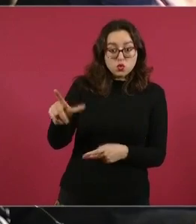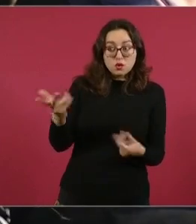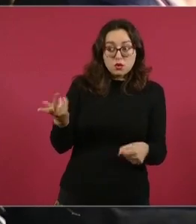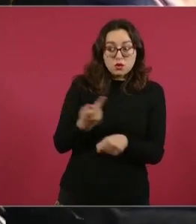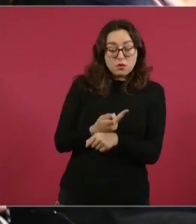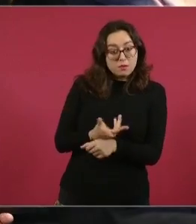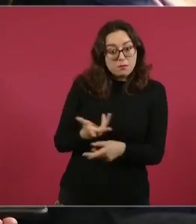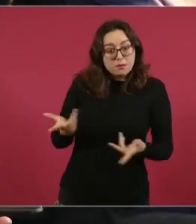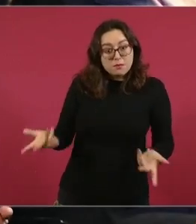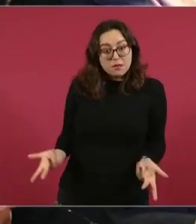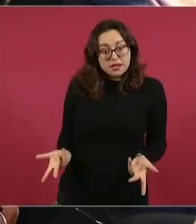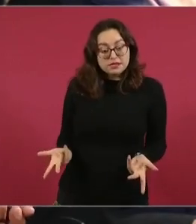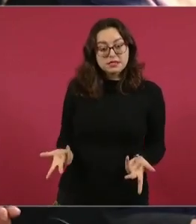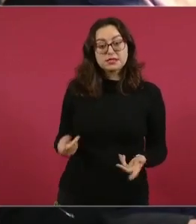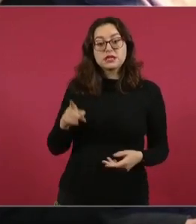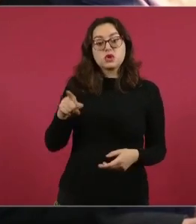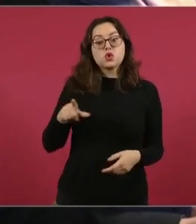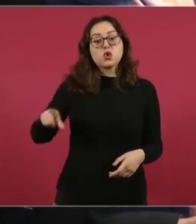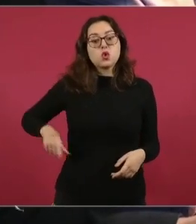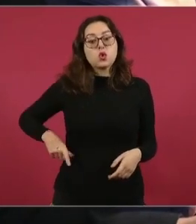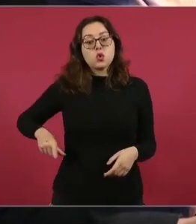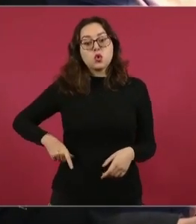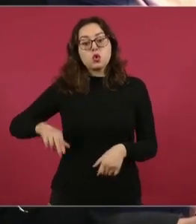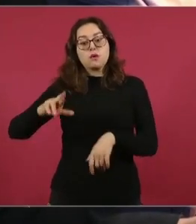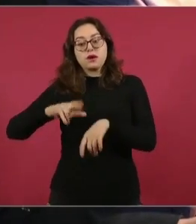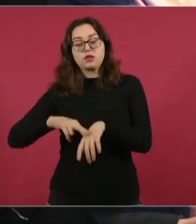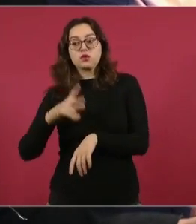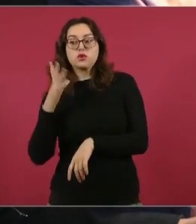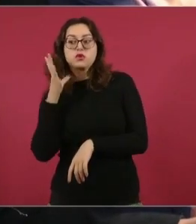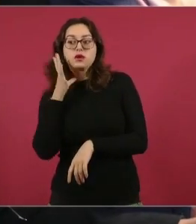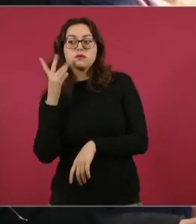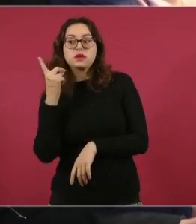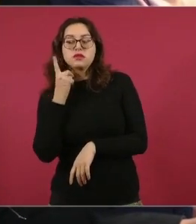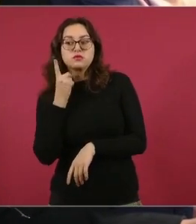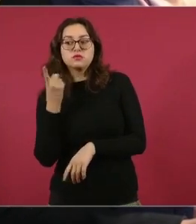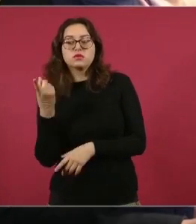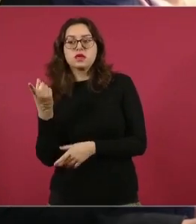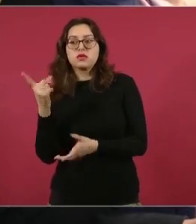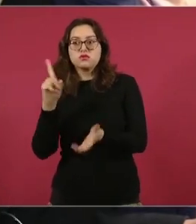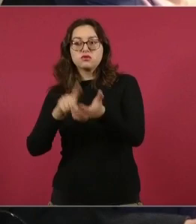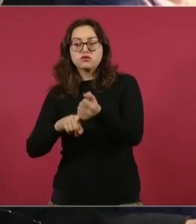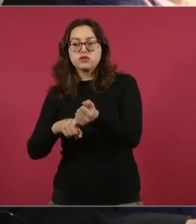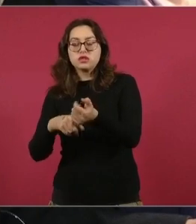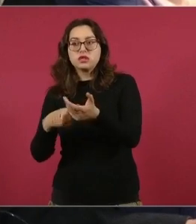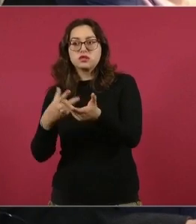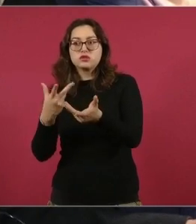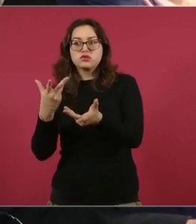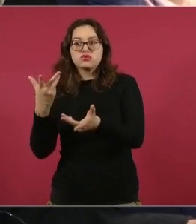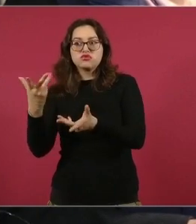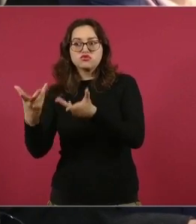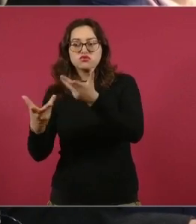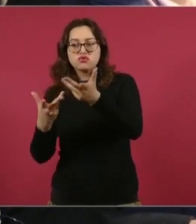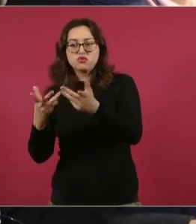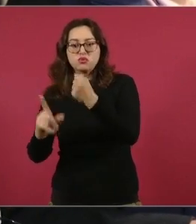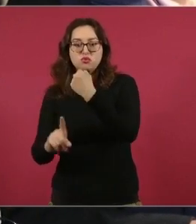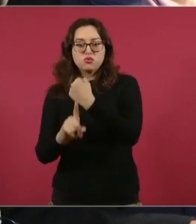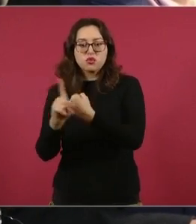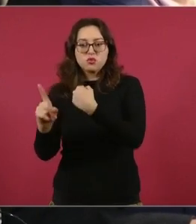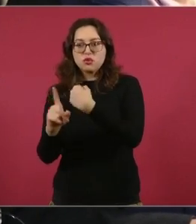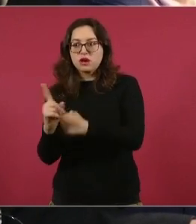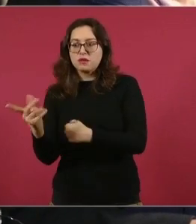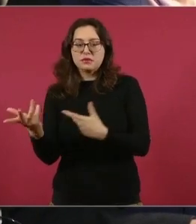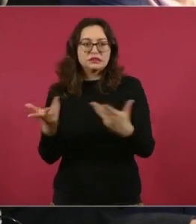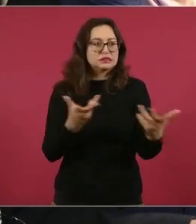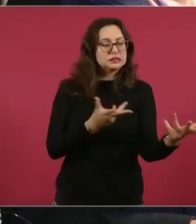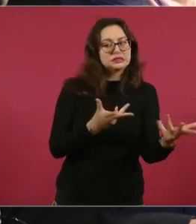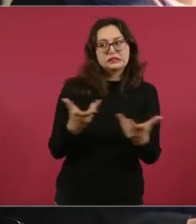la diferencia de opiniones del gobernador, del Congreso, la situación que ya nos comentaba esta semana usted, de que habría que esperar a ver